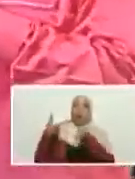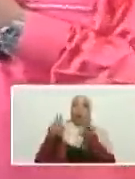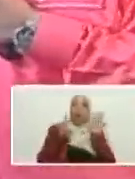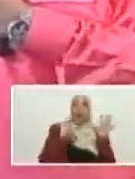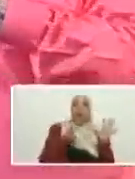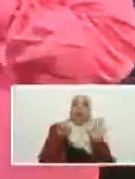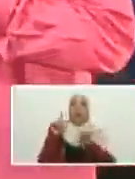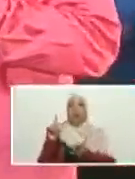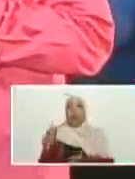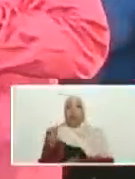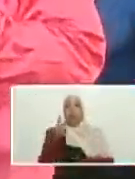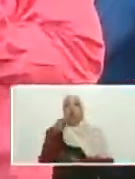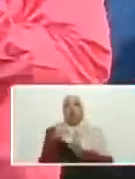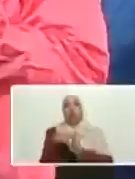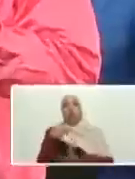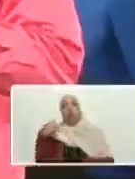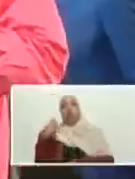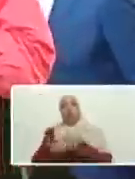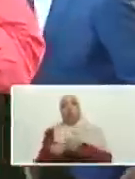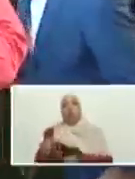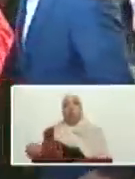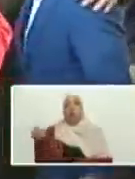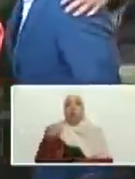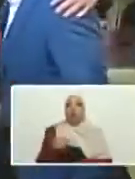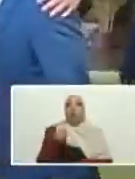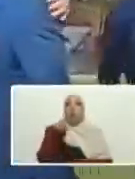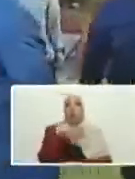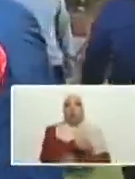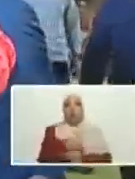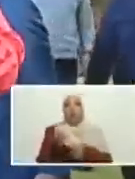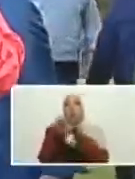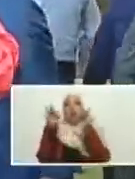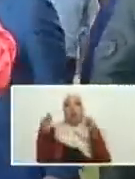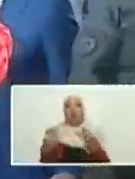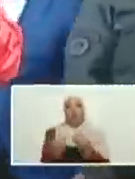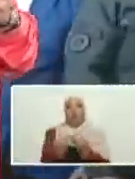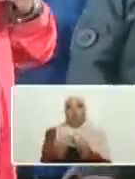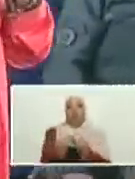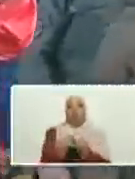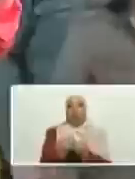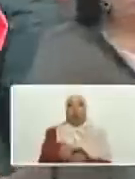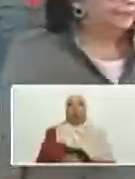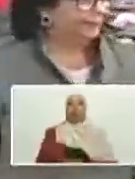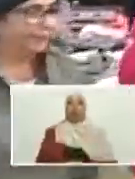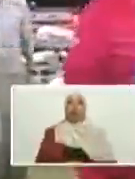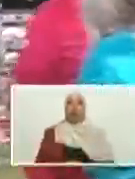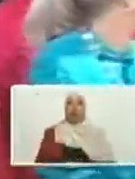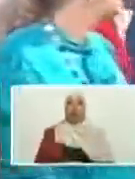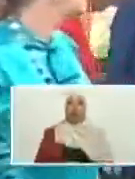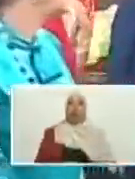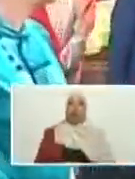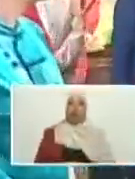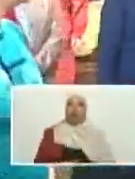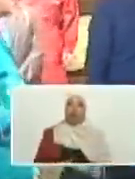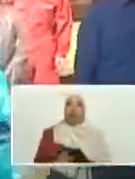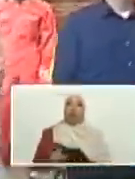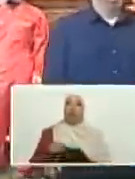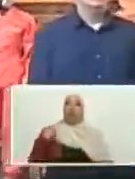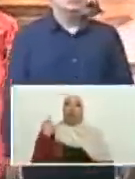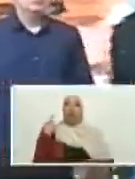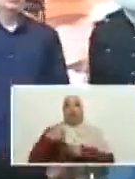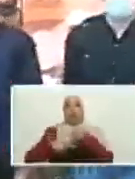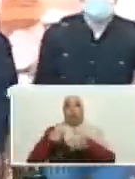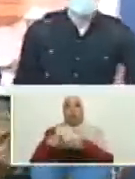13.072.000 hectáreas a más de 1.000.000 de familias campesinas y campesinos. Y pasamos de la producción a